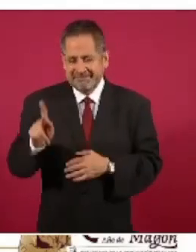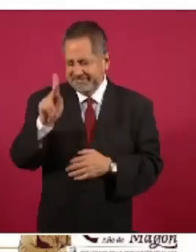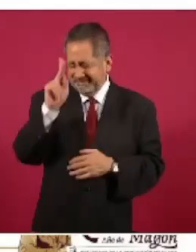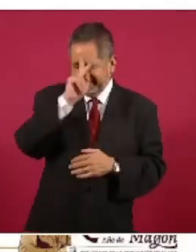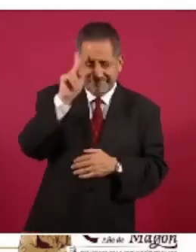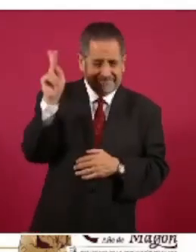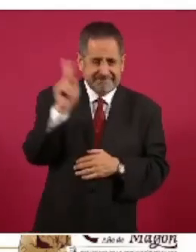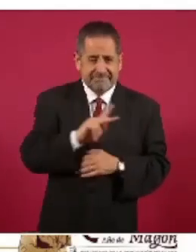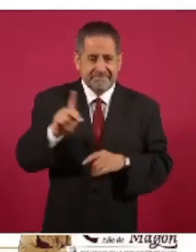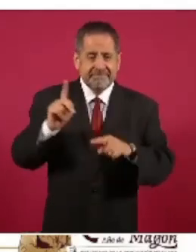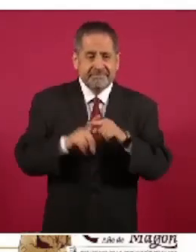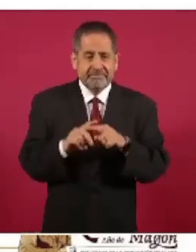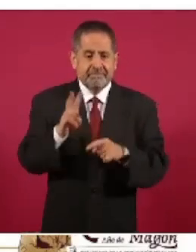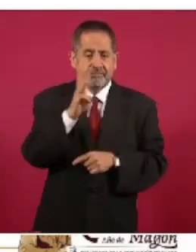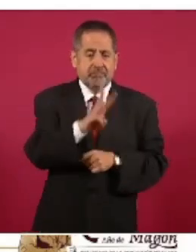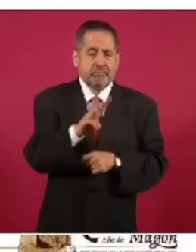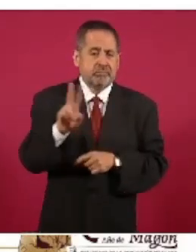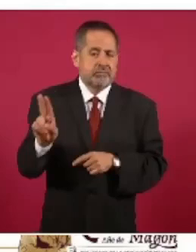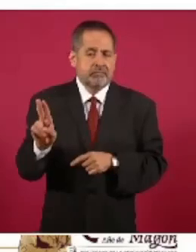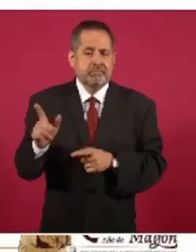fue Western Union,